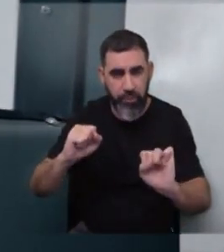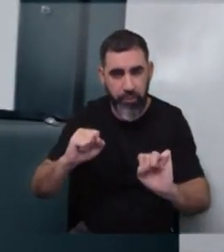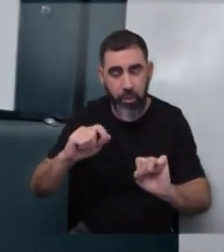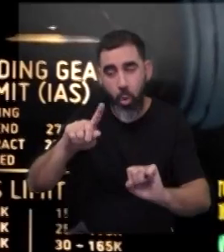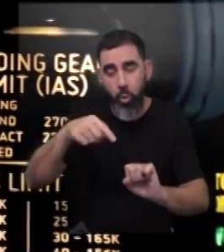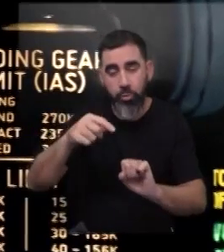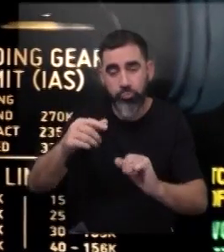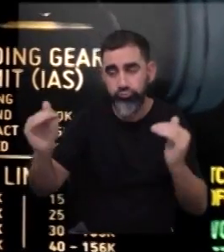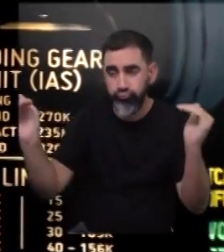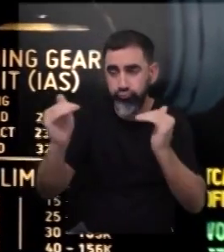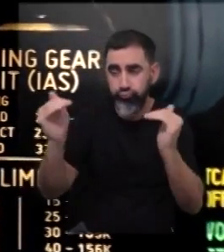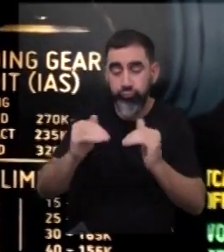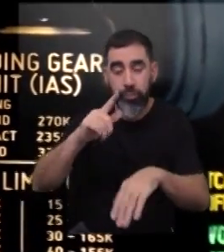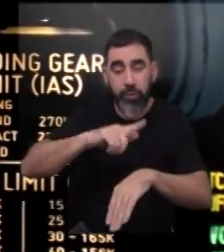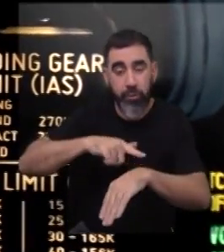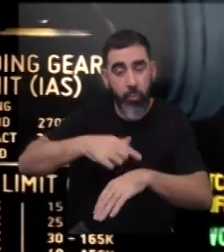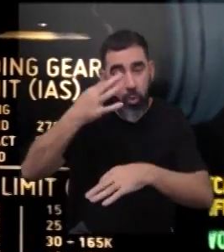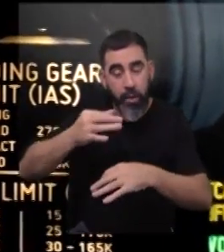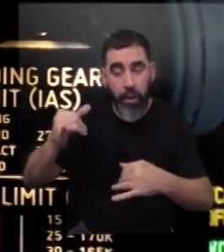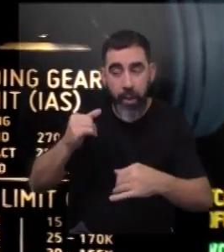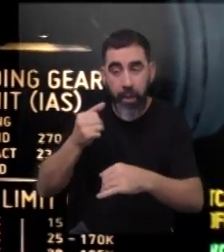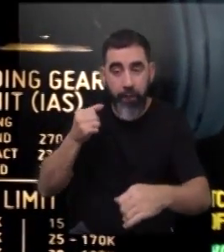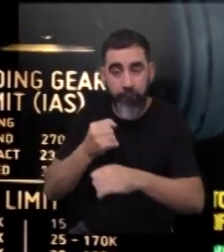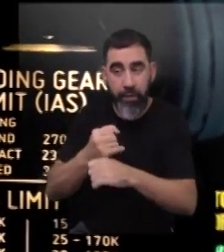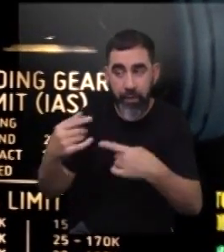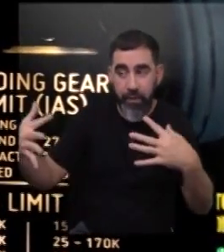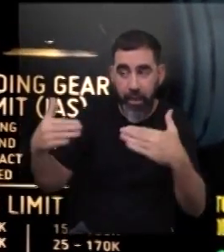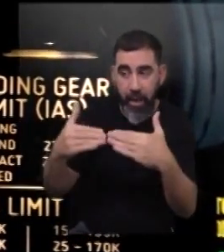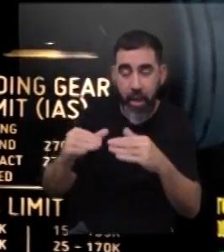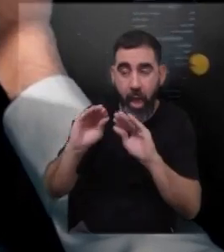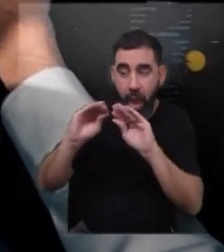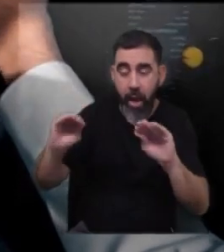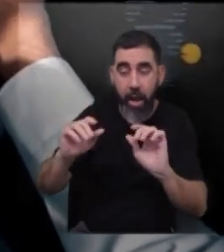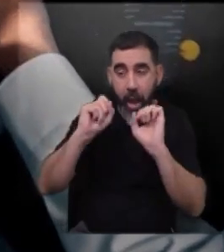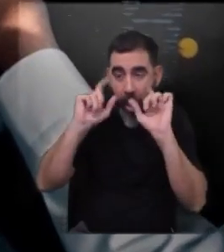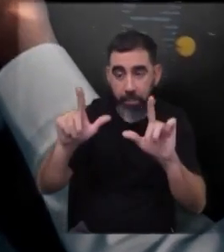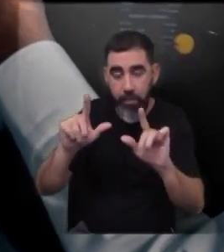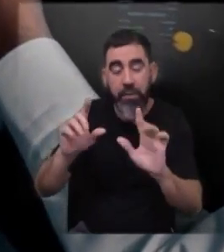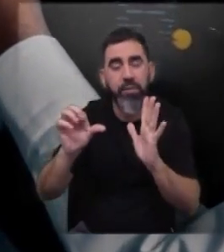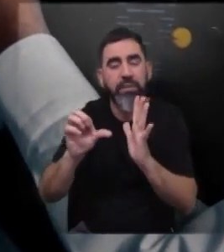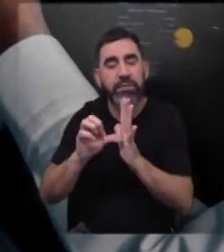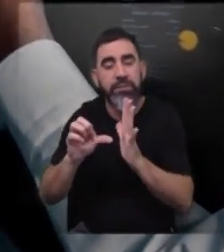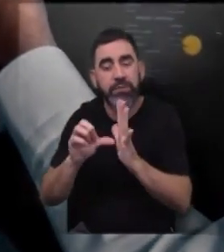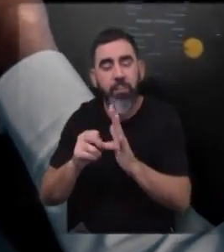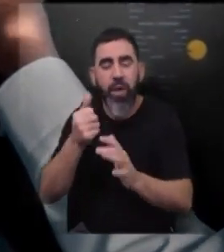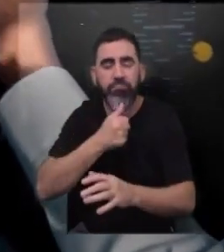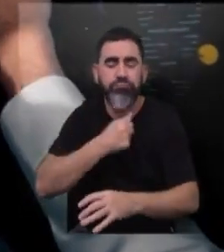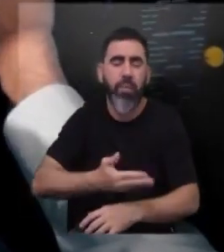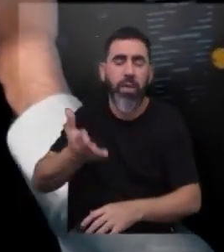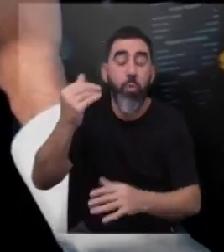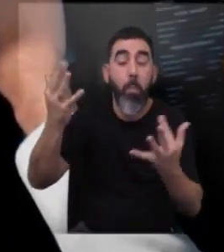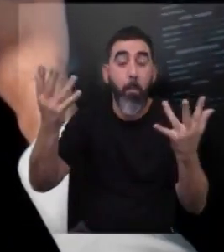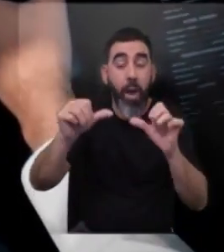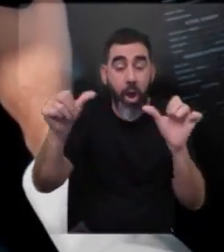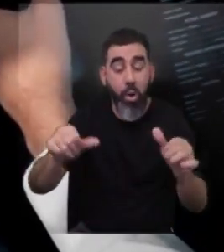del tráfico en tiempo real, evitar colisiones, alarmas, como también una cantidad de sistemas que antiguamente se hacían manualmente en